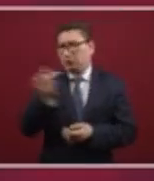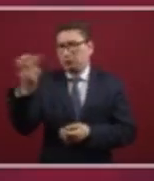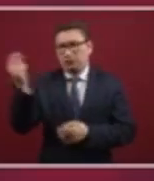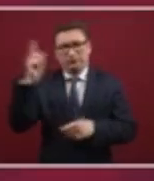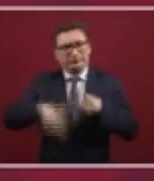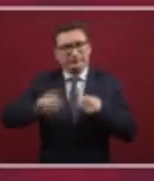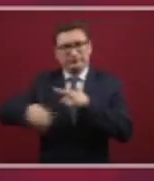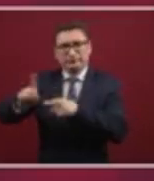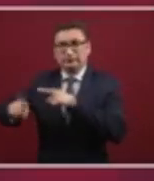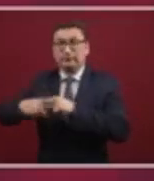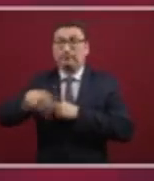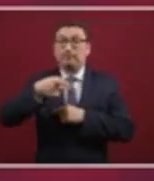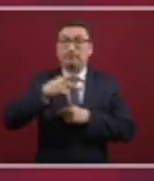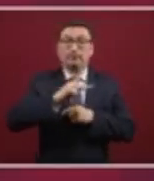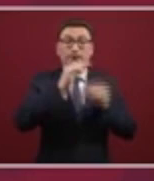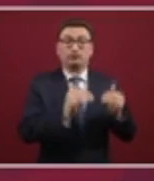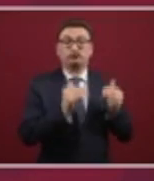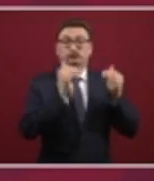contrataban